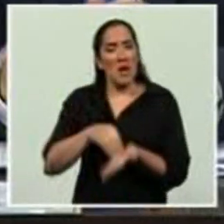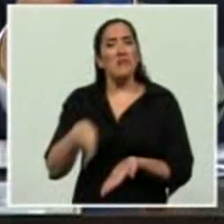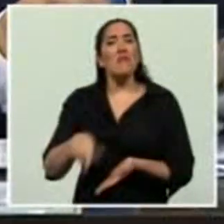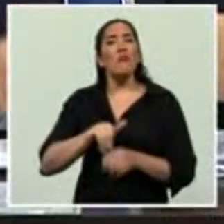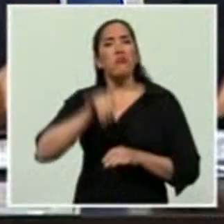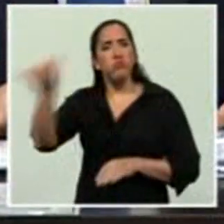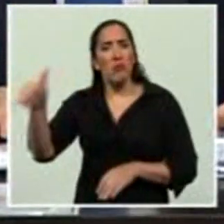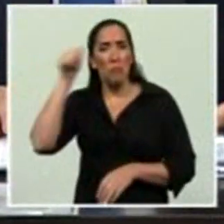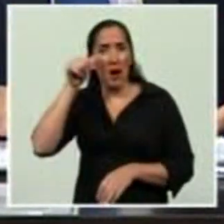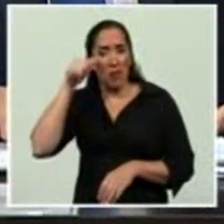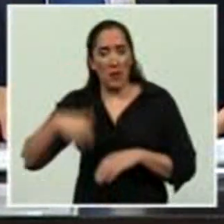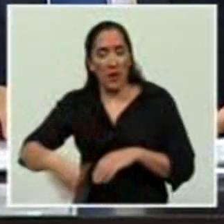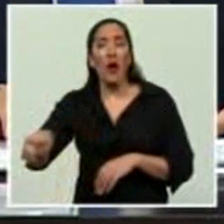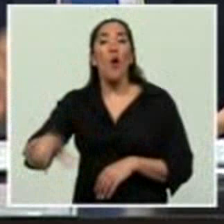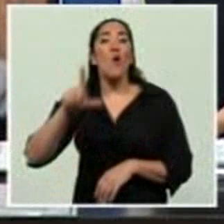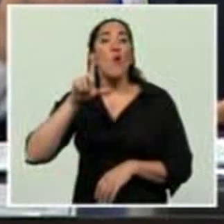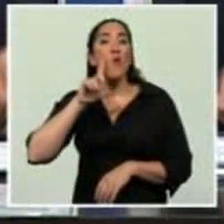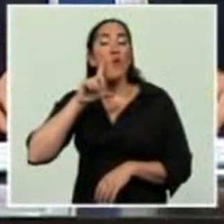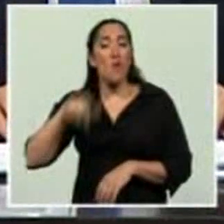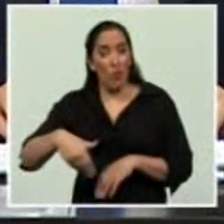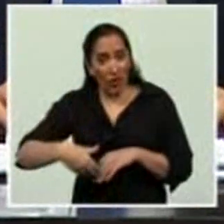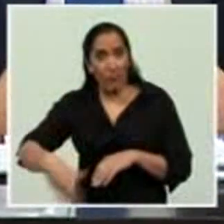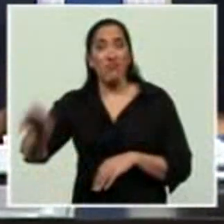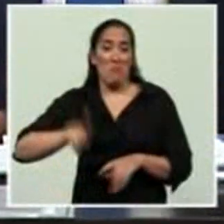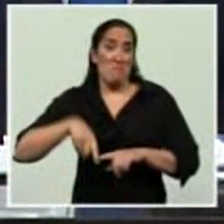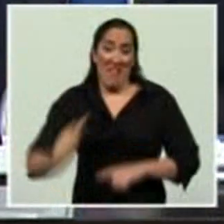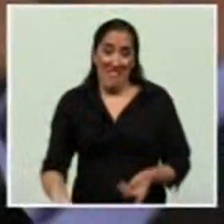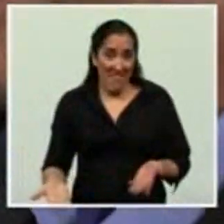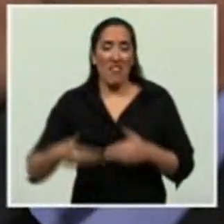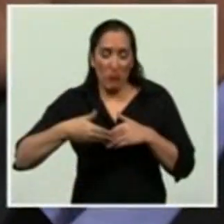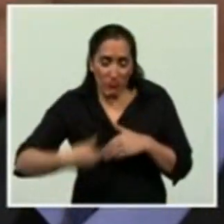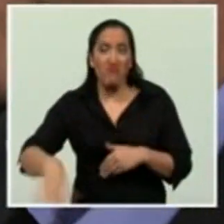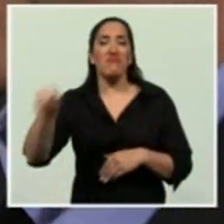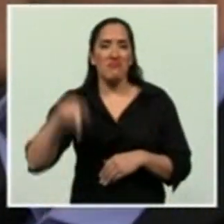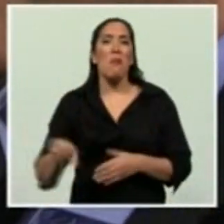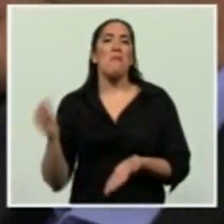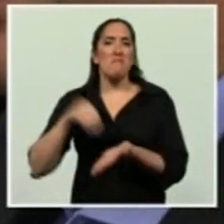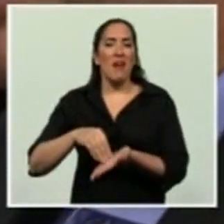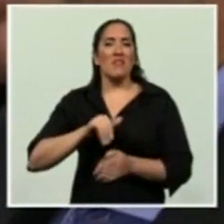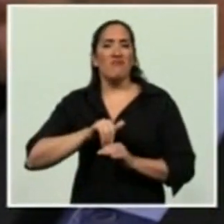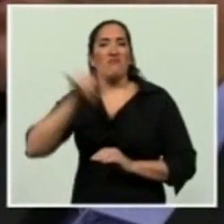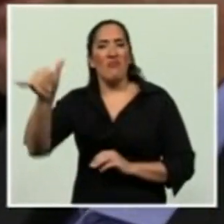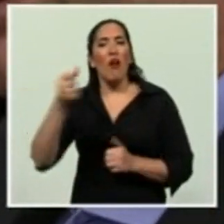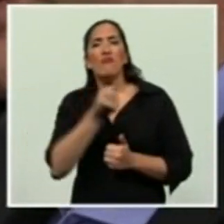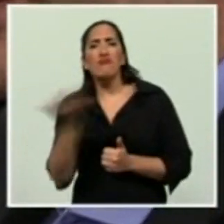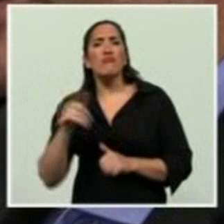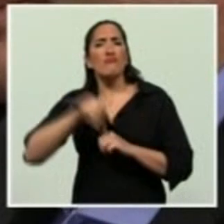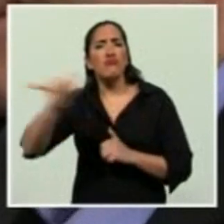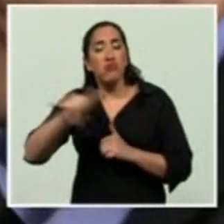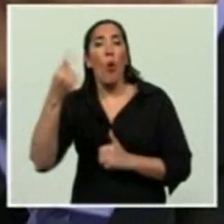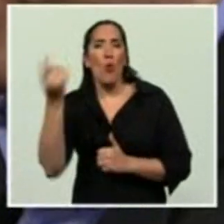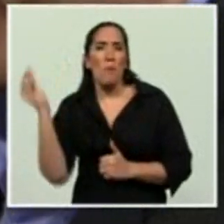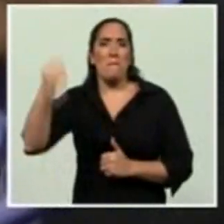cuándo Mariano a del mes de julio a partir del mes de julio mañana mismo un vuelo más a nuestra querida ciudad de mar del